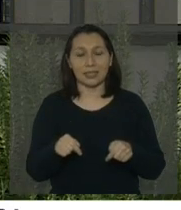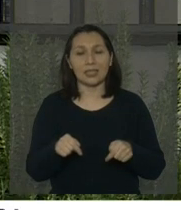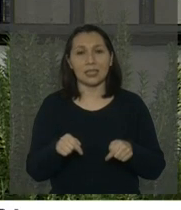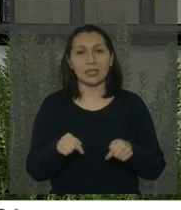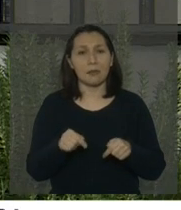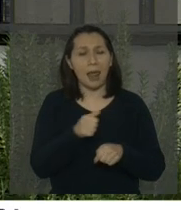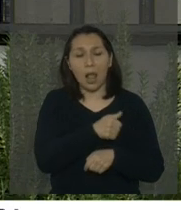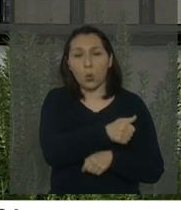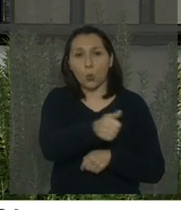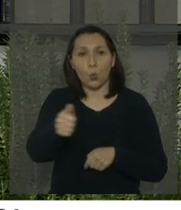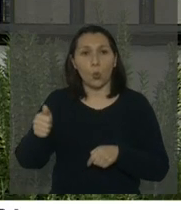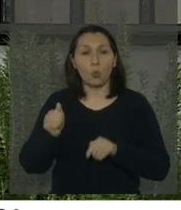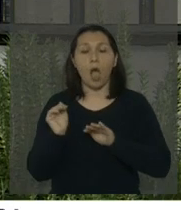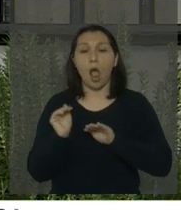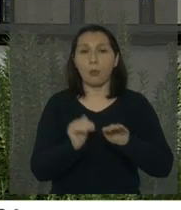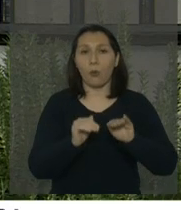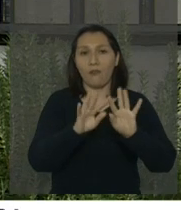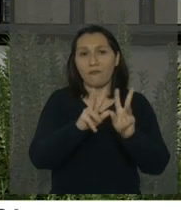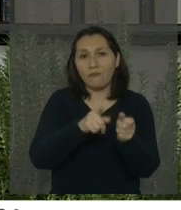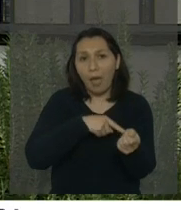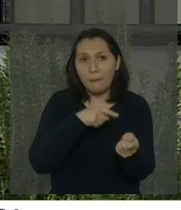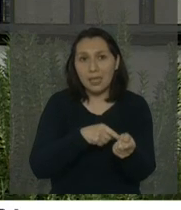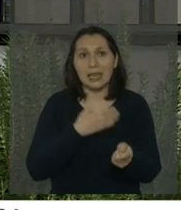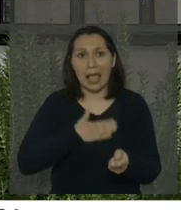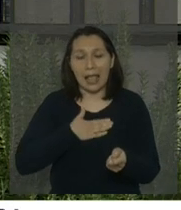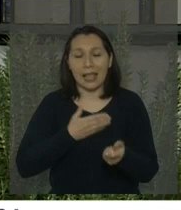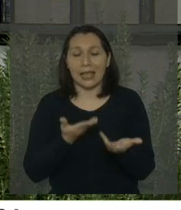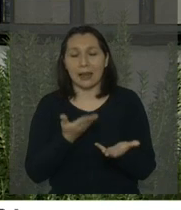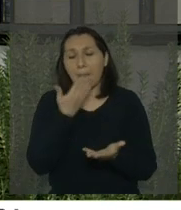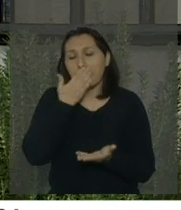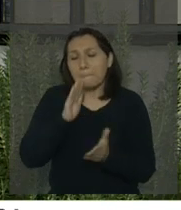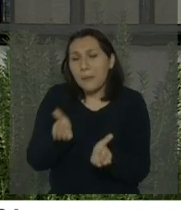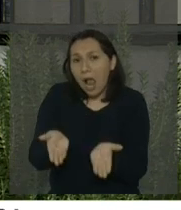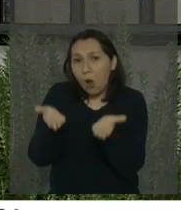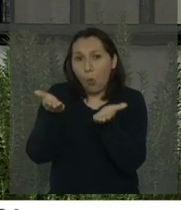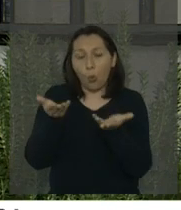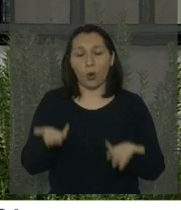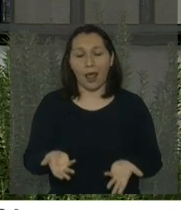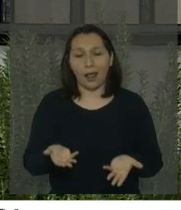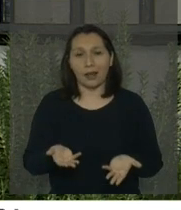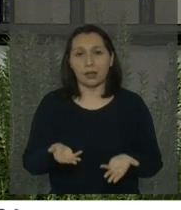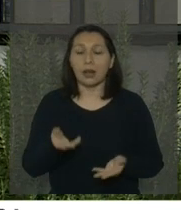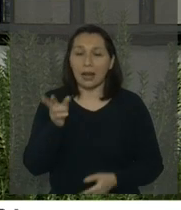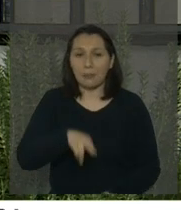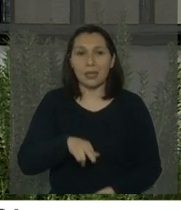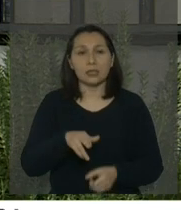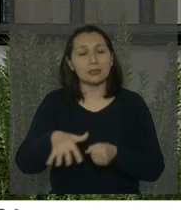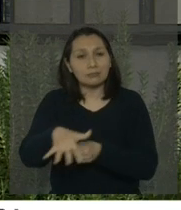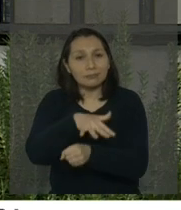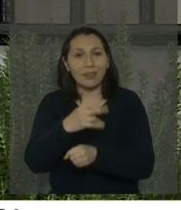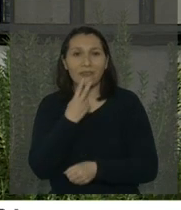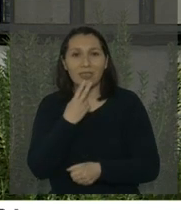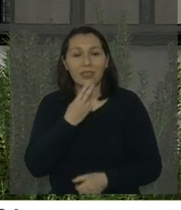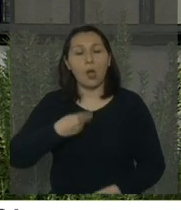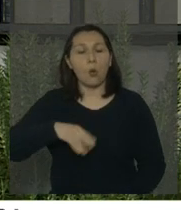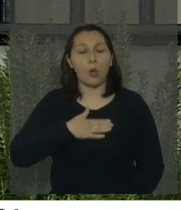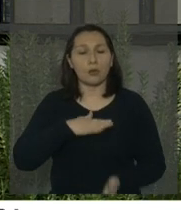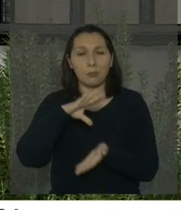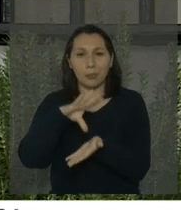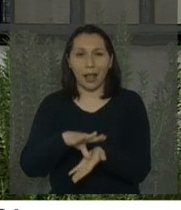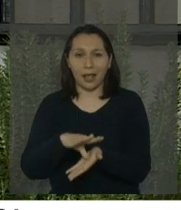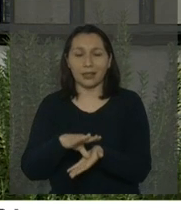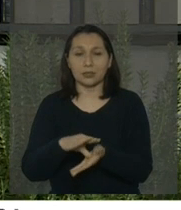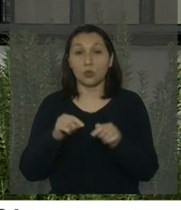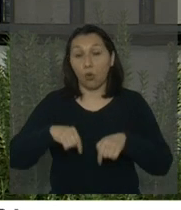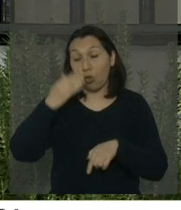medida transversal que es a favor de las familias, que es a favor de mejorar, insisto, las condiciones de vida de nuestro país y